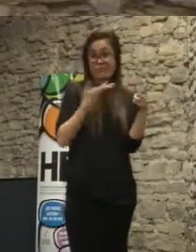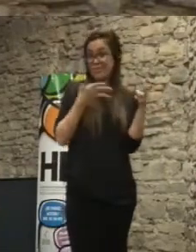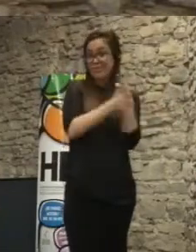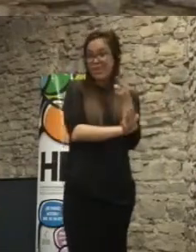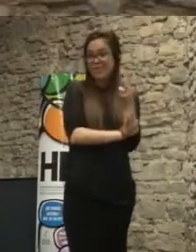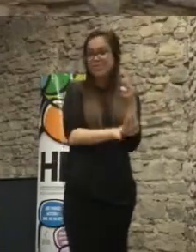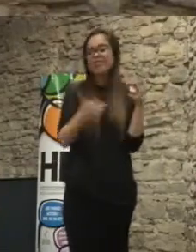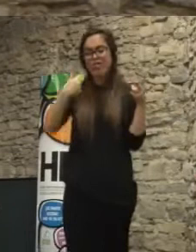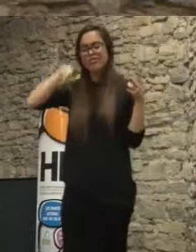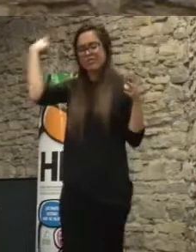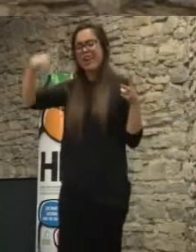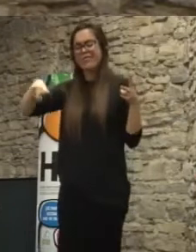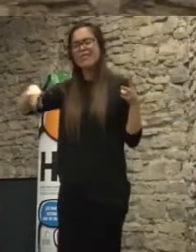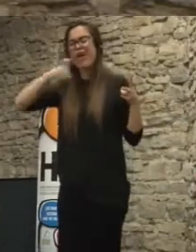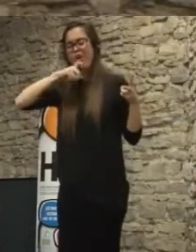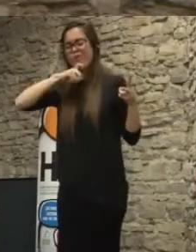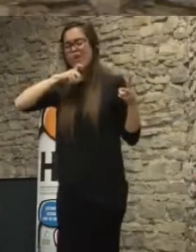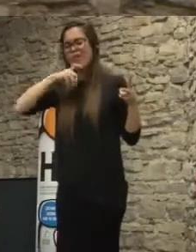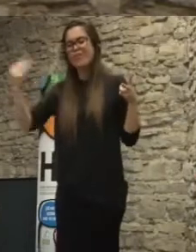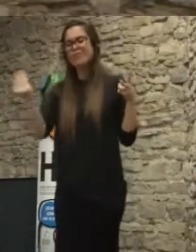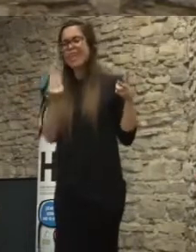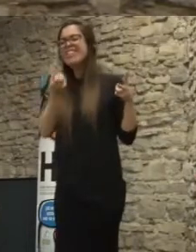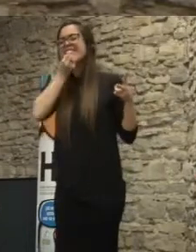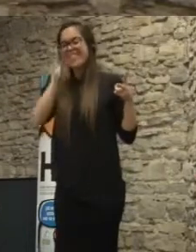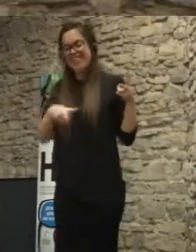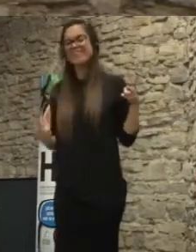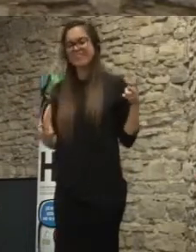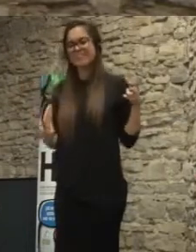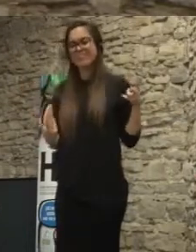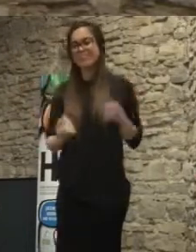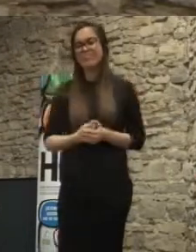solamente cómo queremos hacerlo, sino también con quién lo queremos hacer.